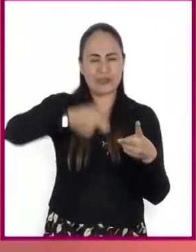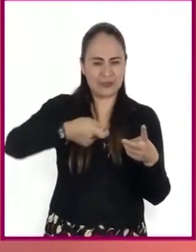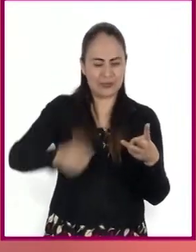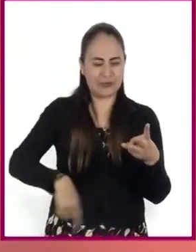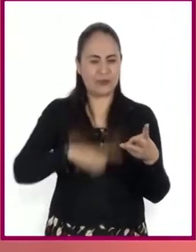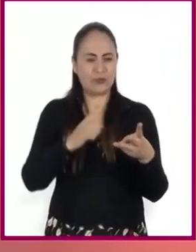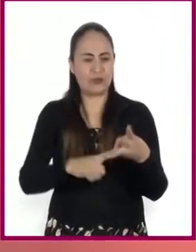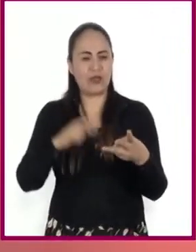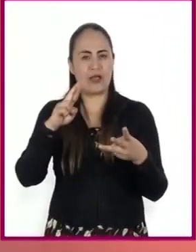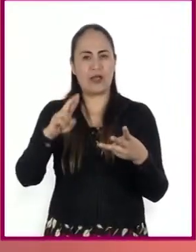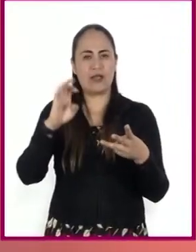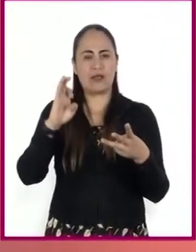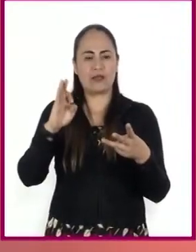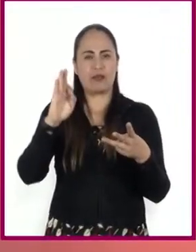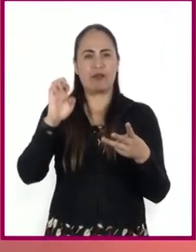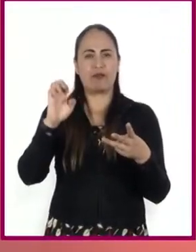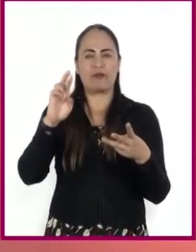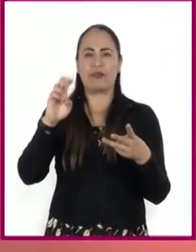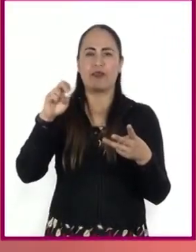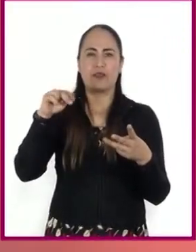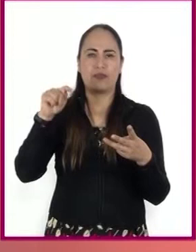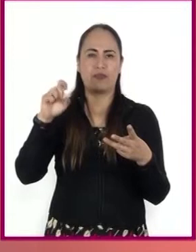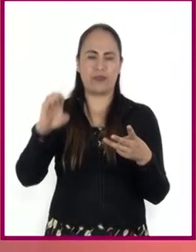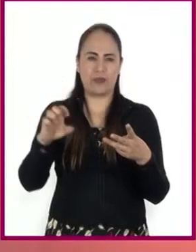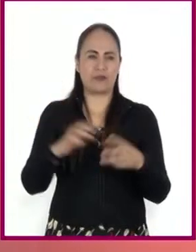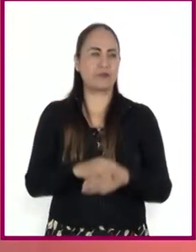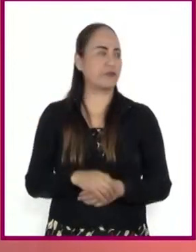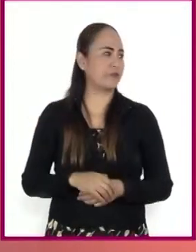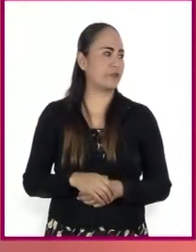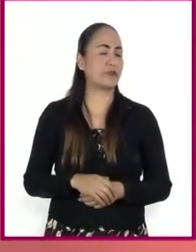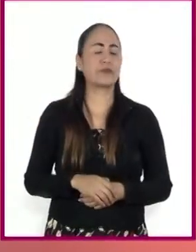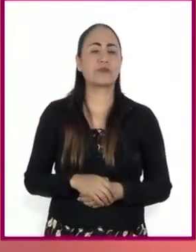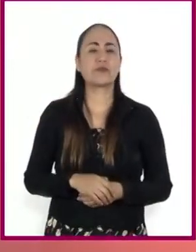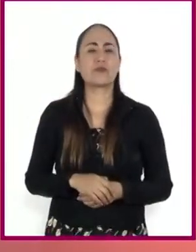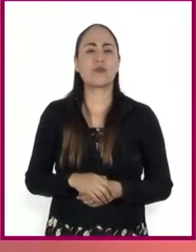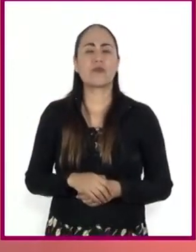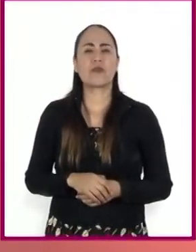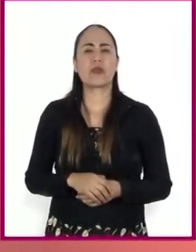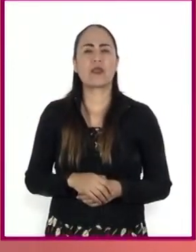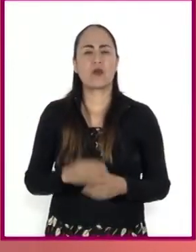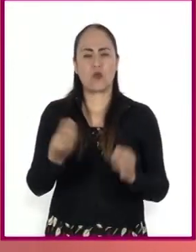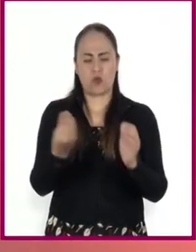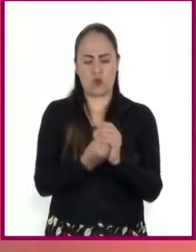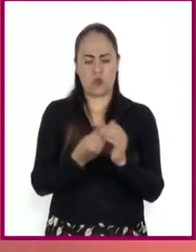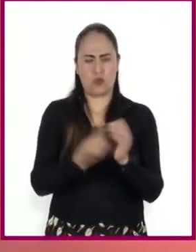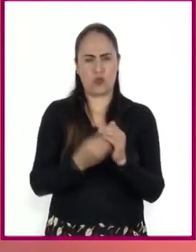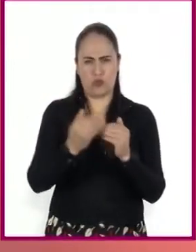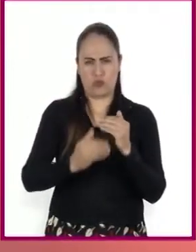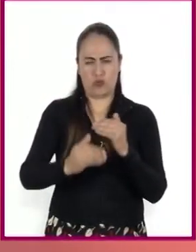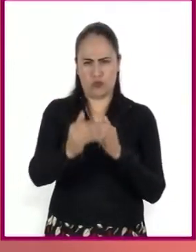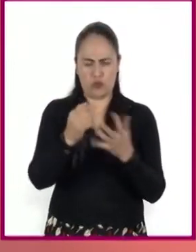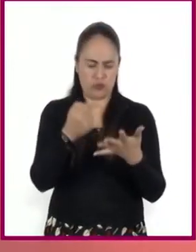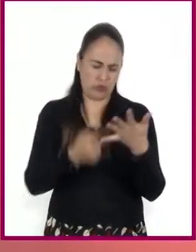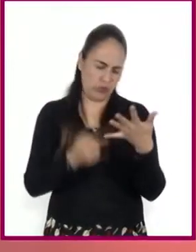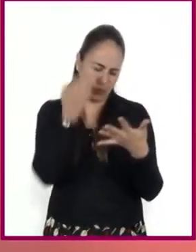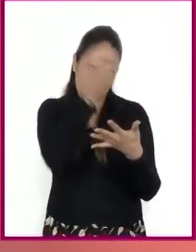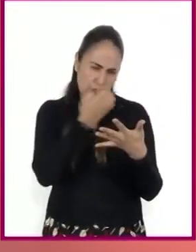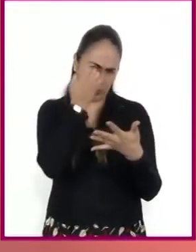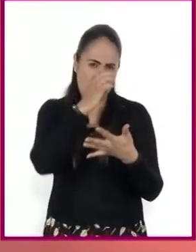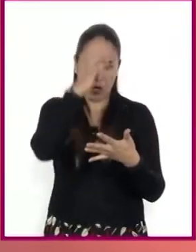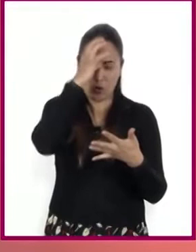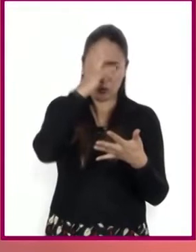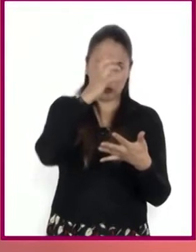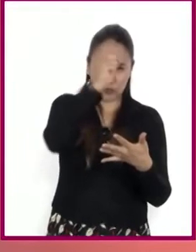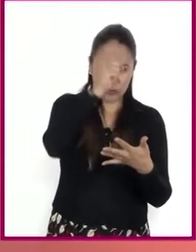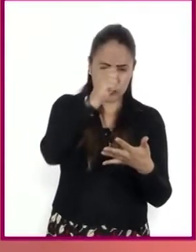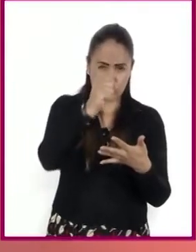referente. En el ejemplo que hemos estado trabajando durante esta sesión, ¿podrías indicarme cuál es el concepto que